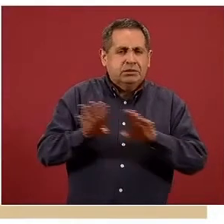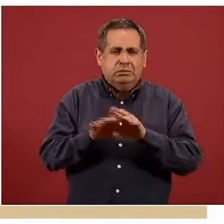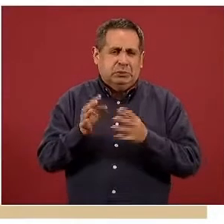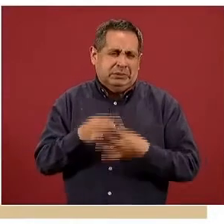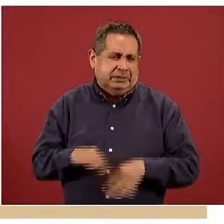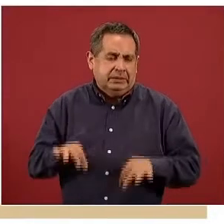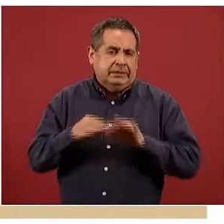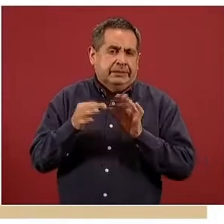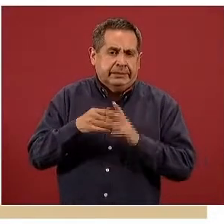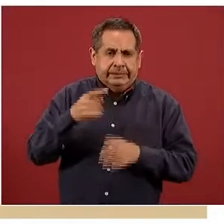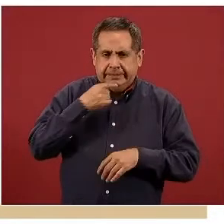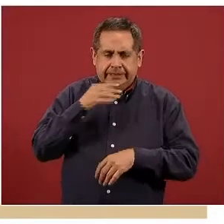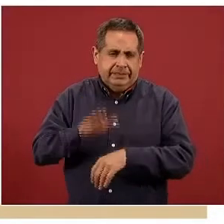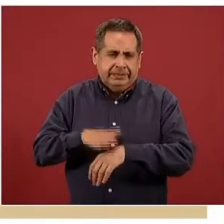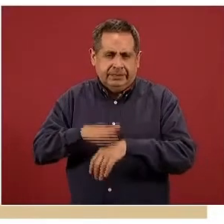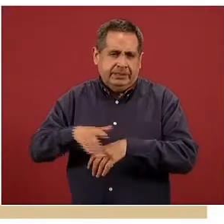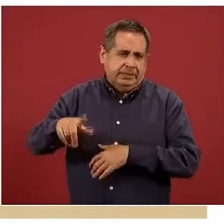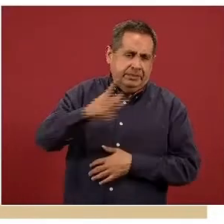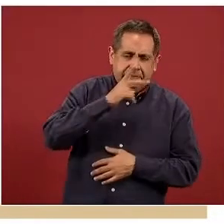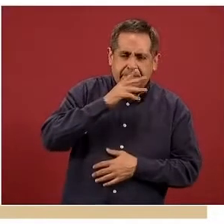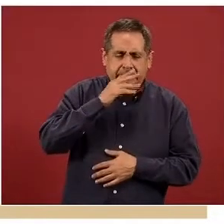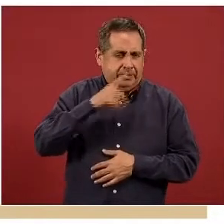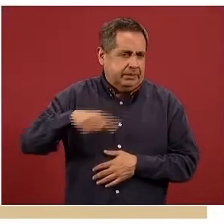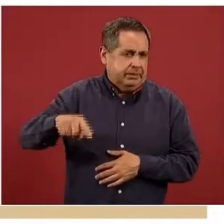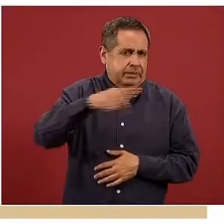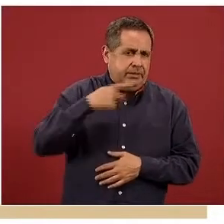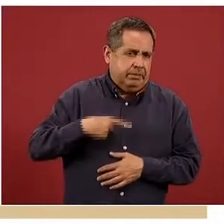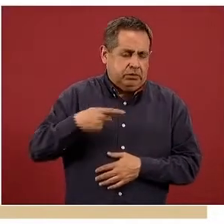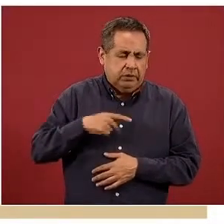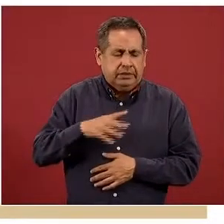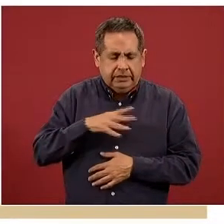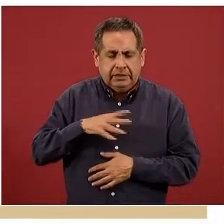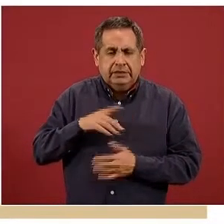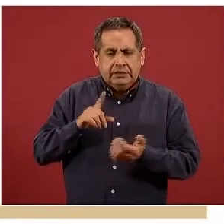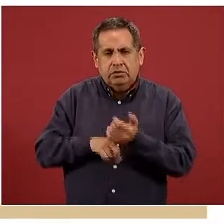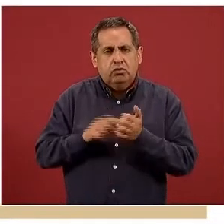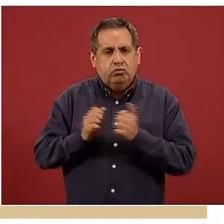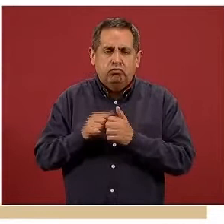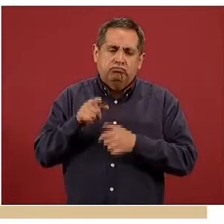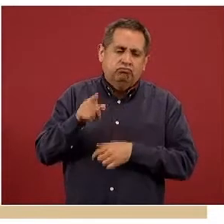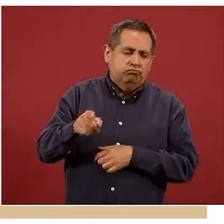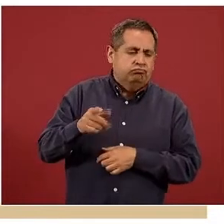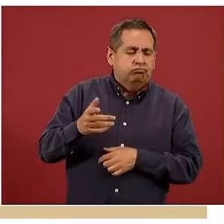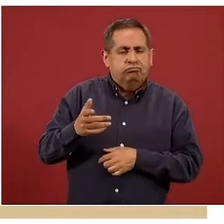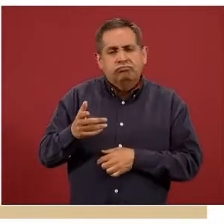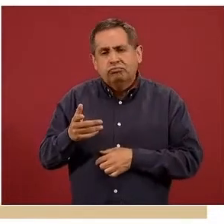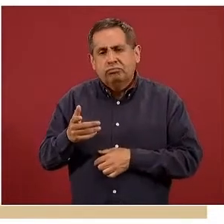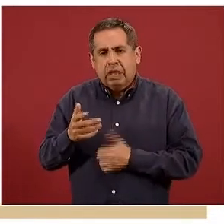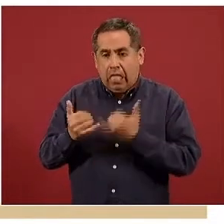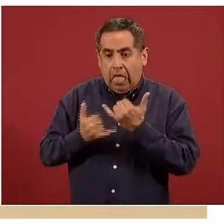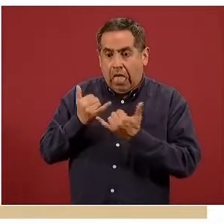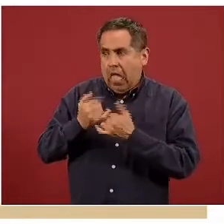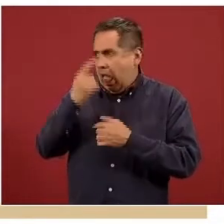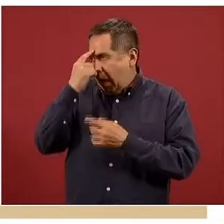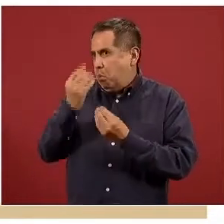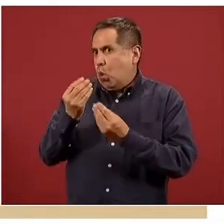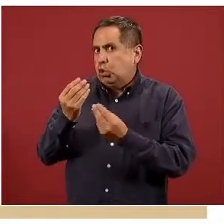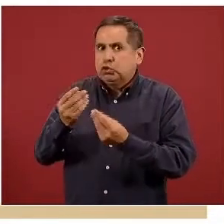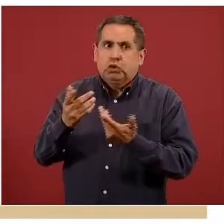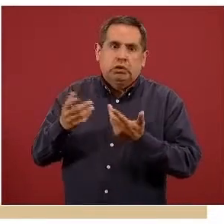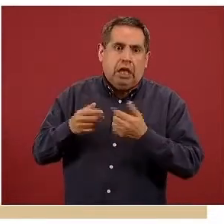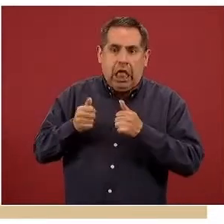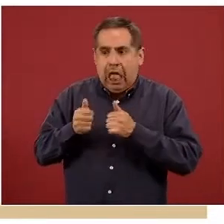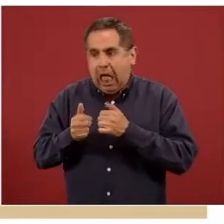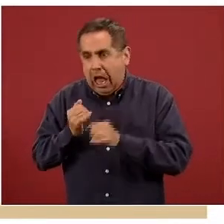bien importante para ustedes, papás, para todas las personas que se encuentran pues con este estrés de está jugando demasiado, está haciendo muchas